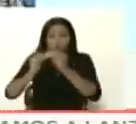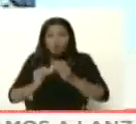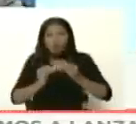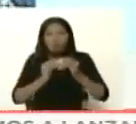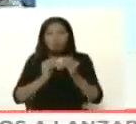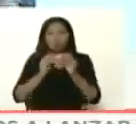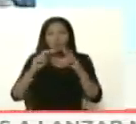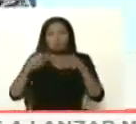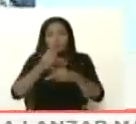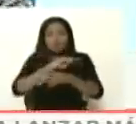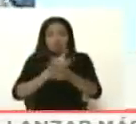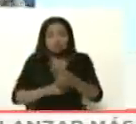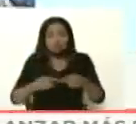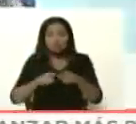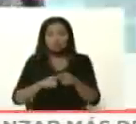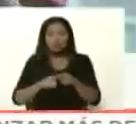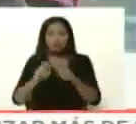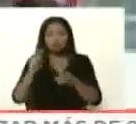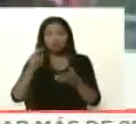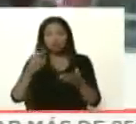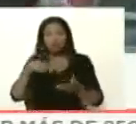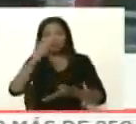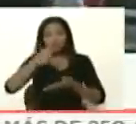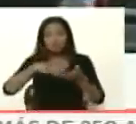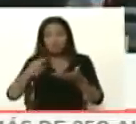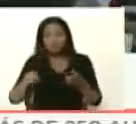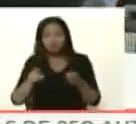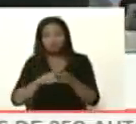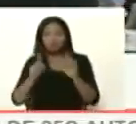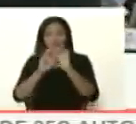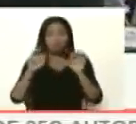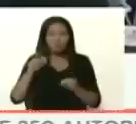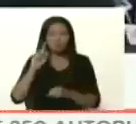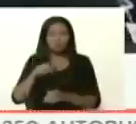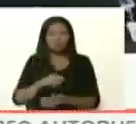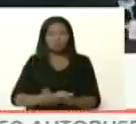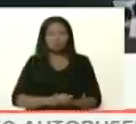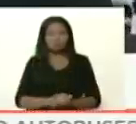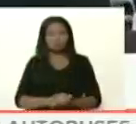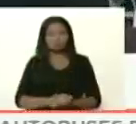un fortalecimiento del contrato colectivo de los trabajadores